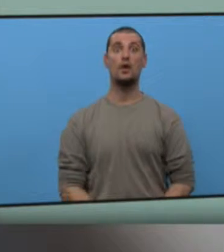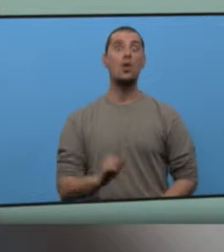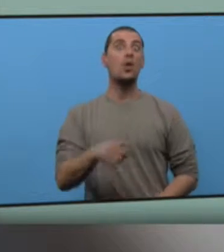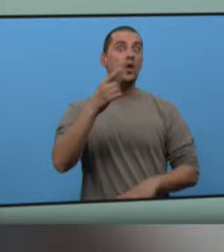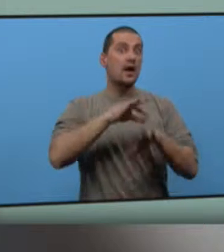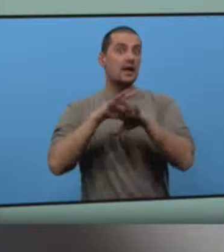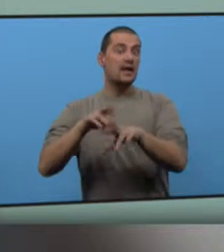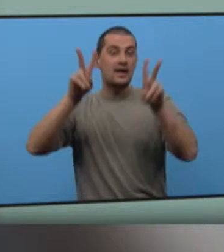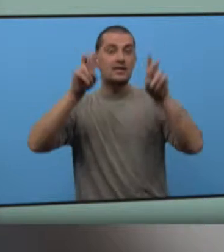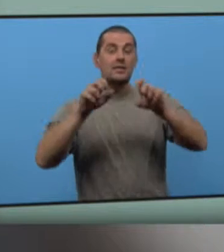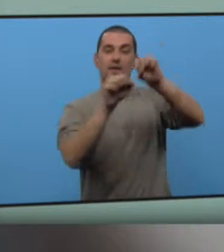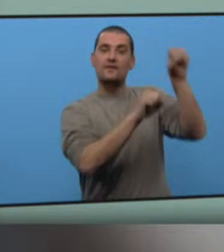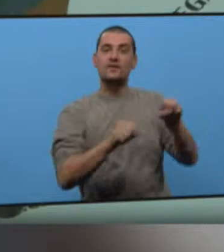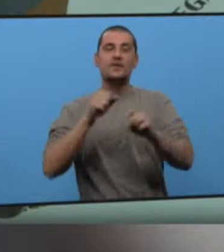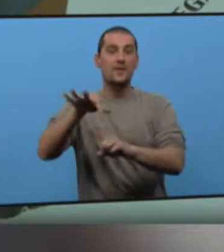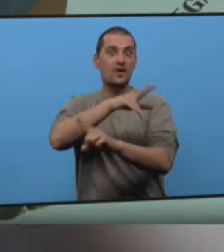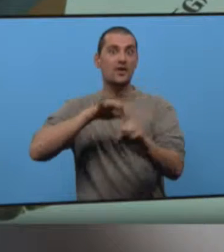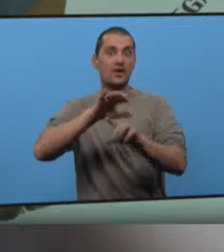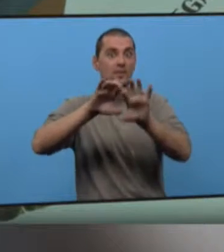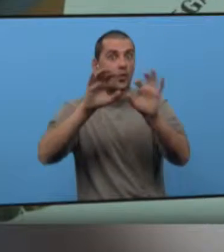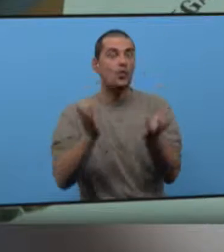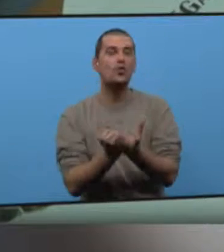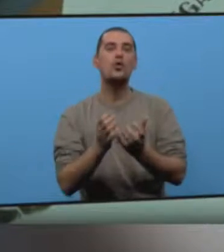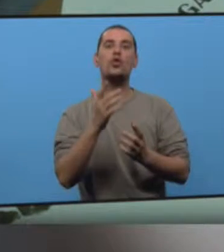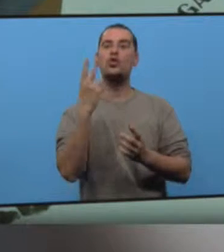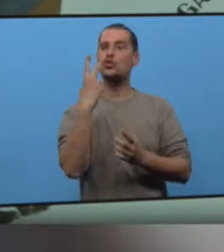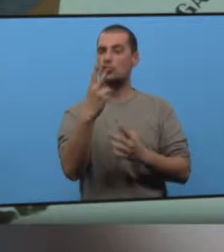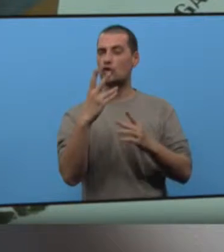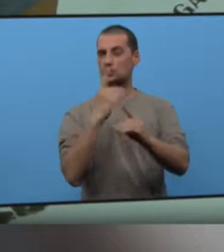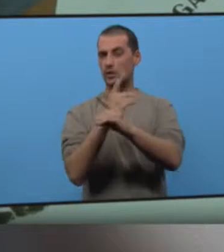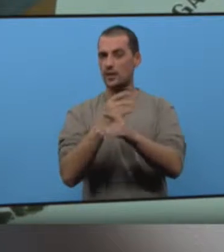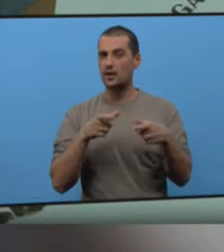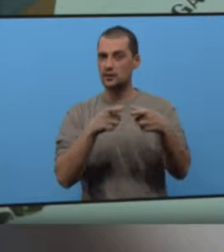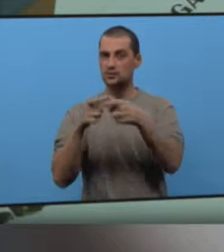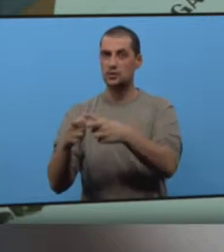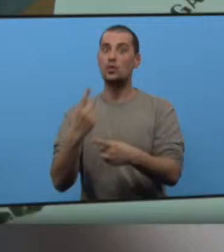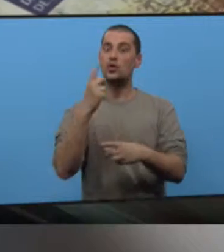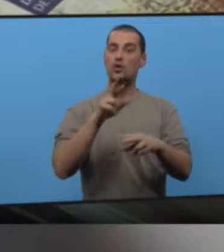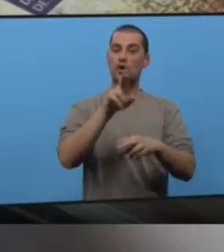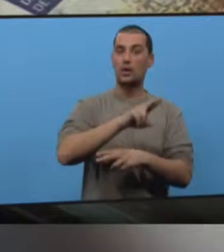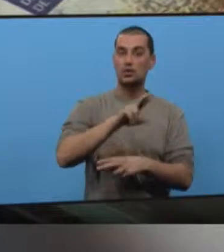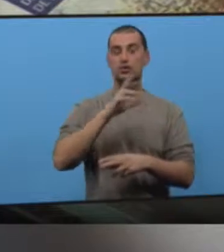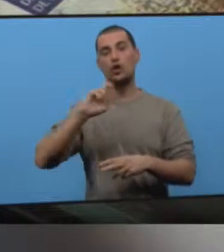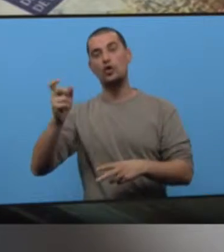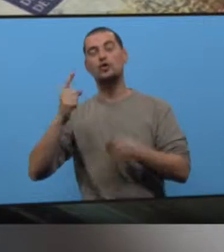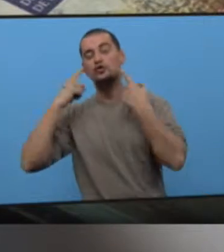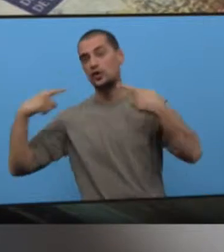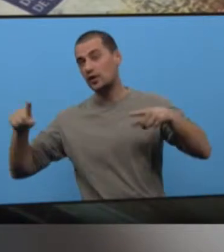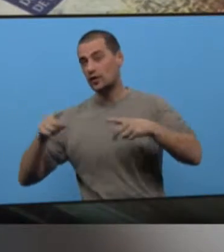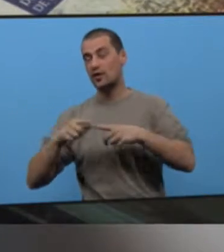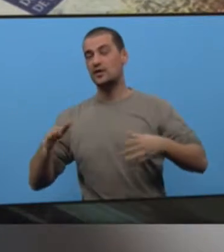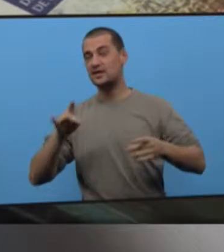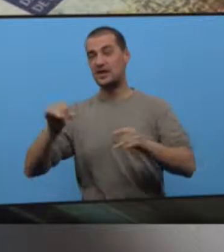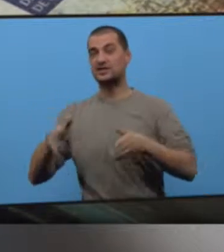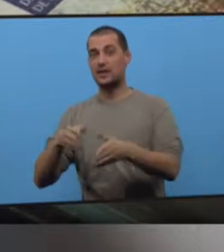Unha guía sobre a historia da defensa do medio ambiente no mundo e dous CDs, un con recursos naturais da provincia e outro con sons das terras do Miño,